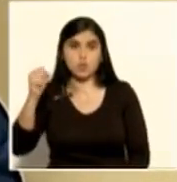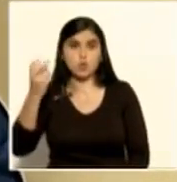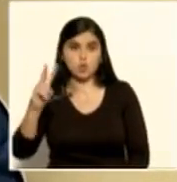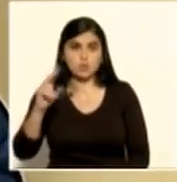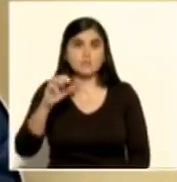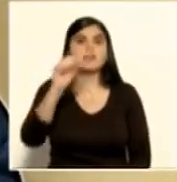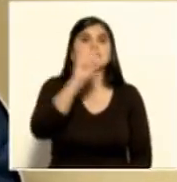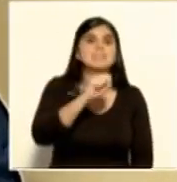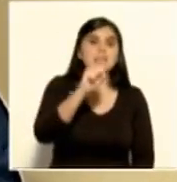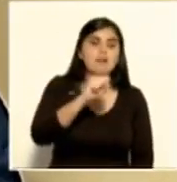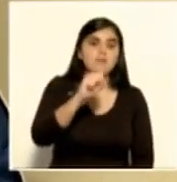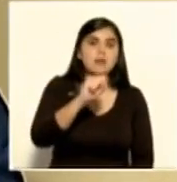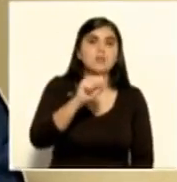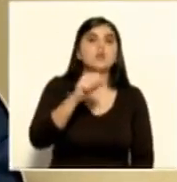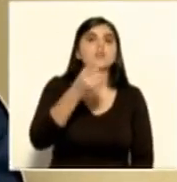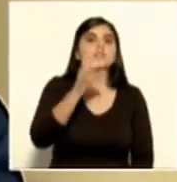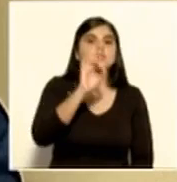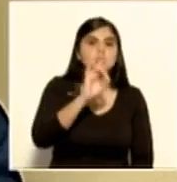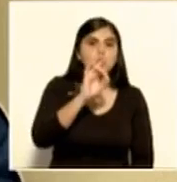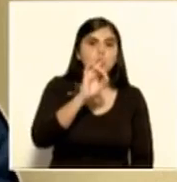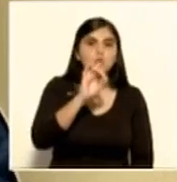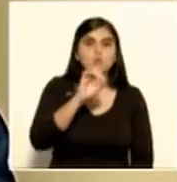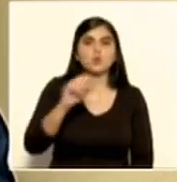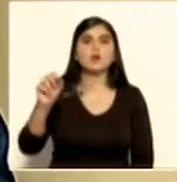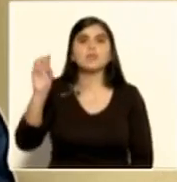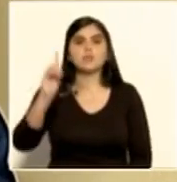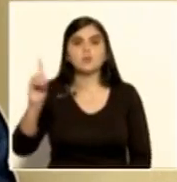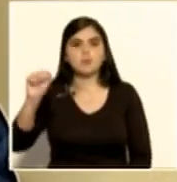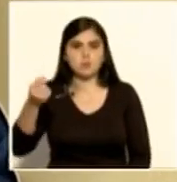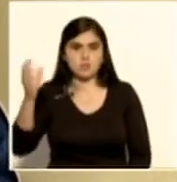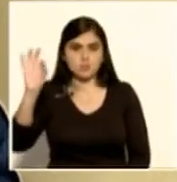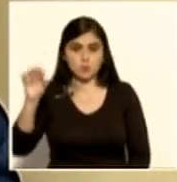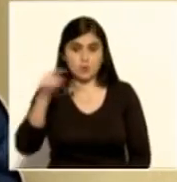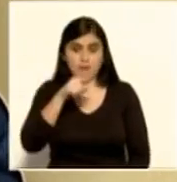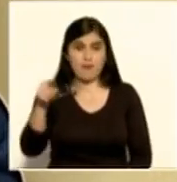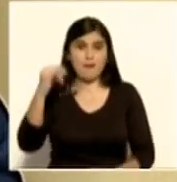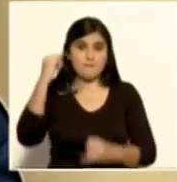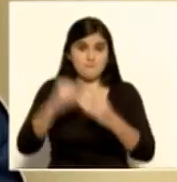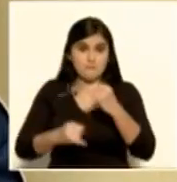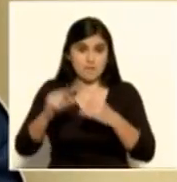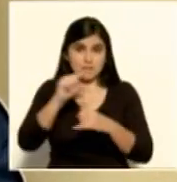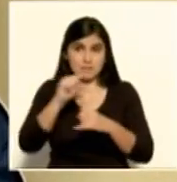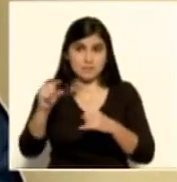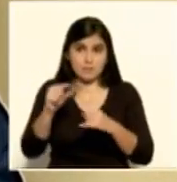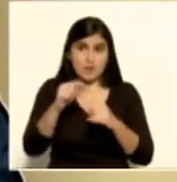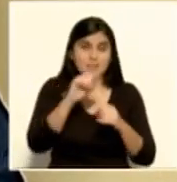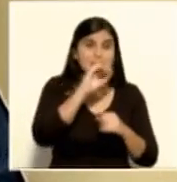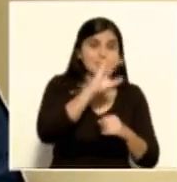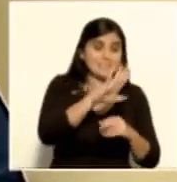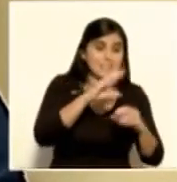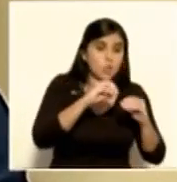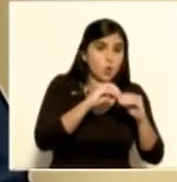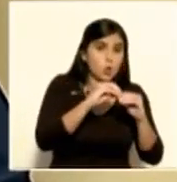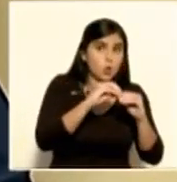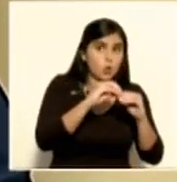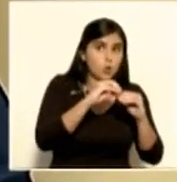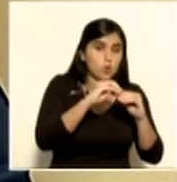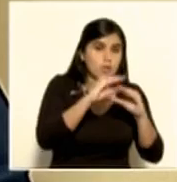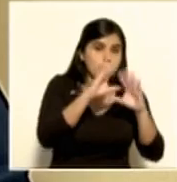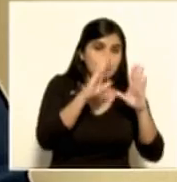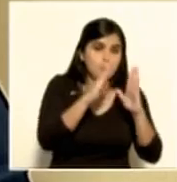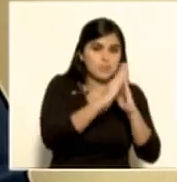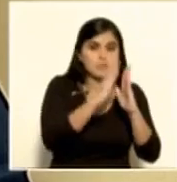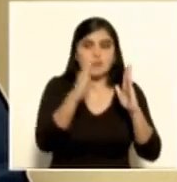domingo 19. La restricción de los fines de semana solamente que entre las 5 de la